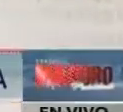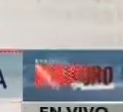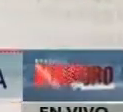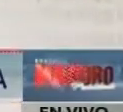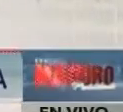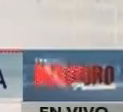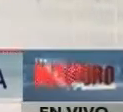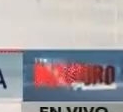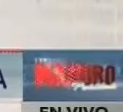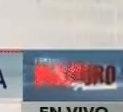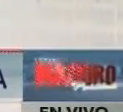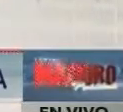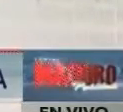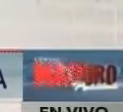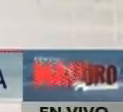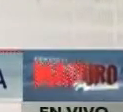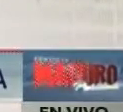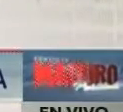ayúdenla,